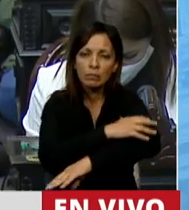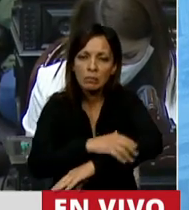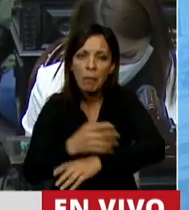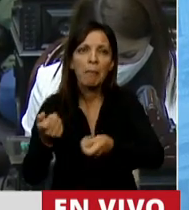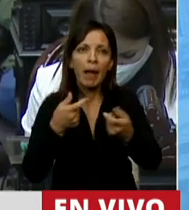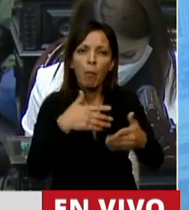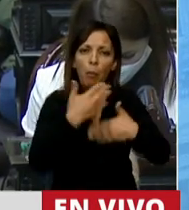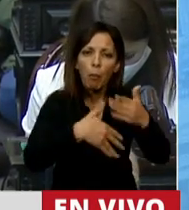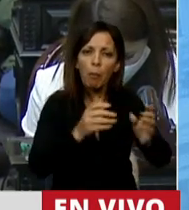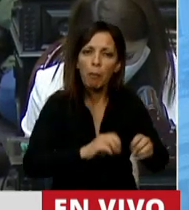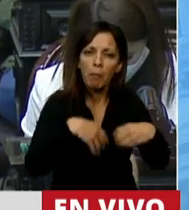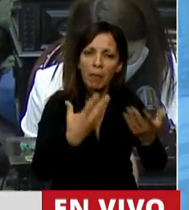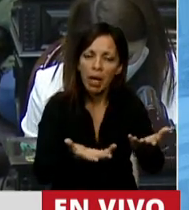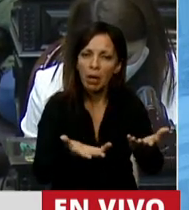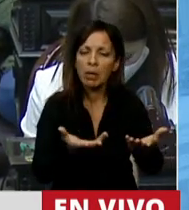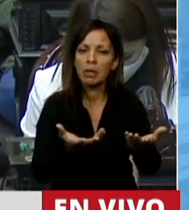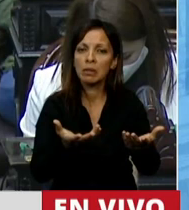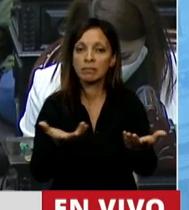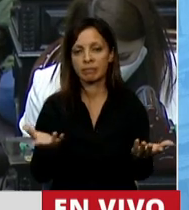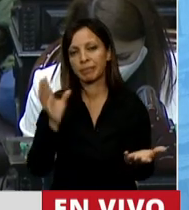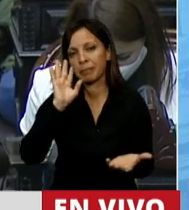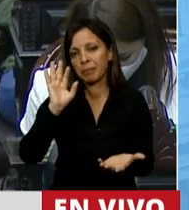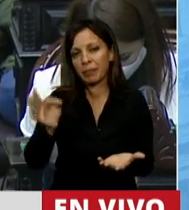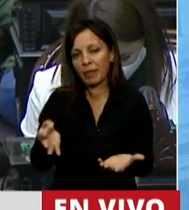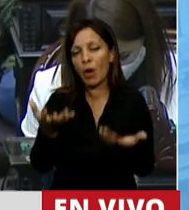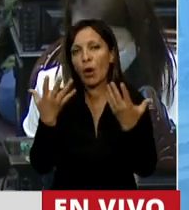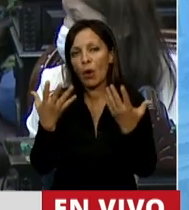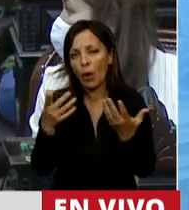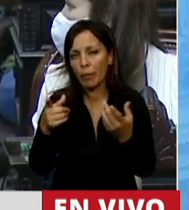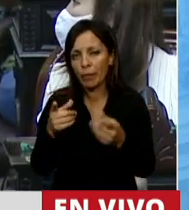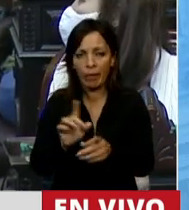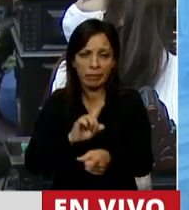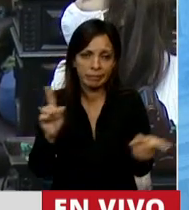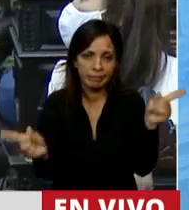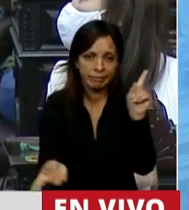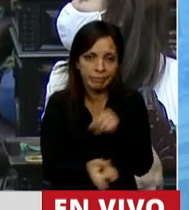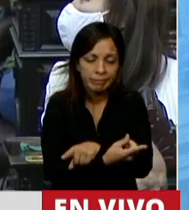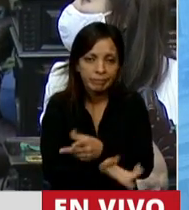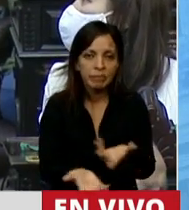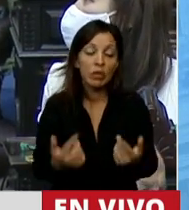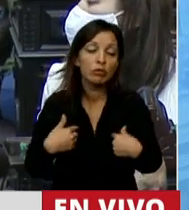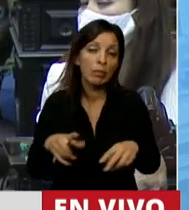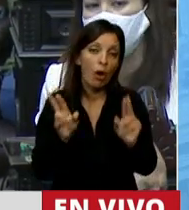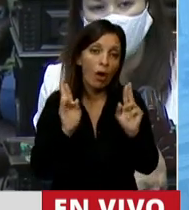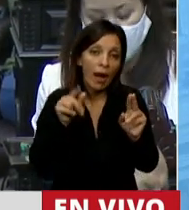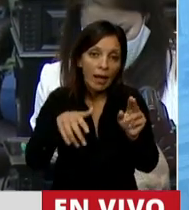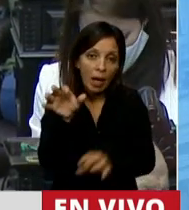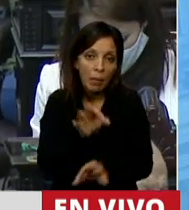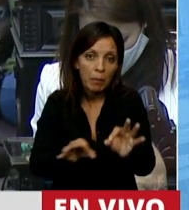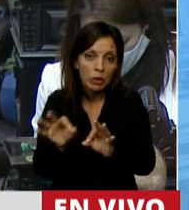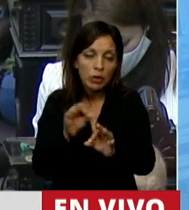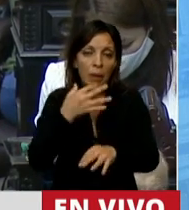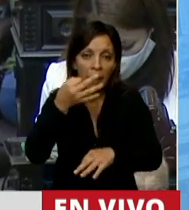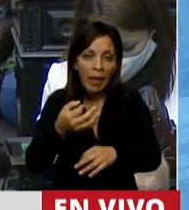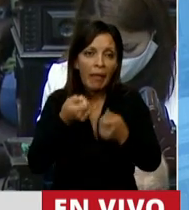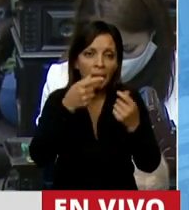salir precisamente de la pobreza. Claramente no ocurrió, sino todo lo contrario. Así que yo espero sinceramente que este proyecto sea un